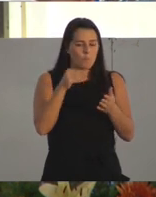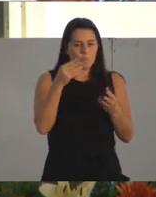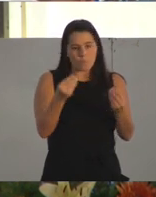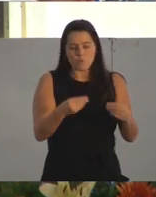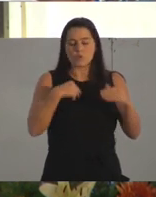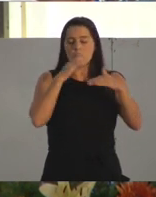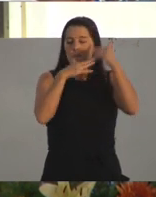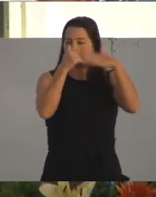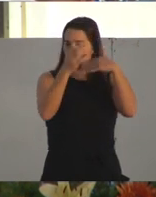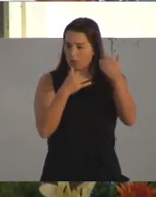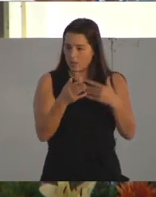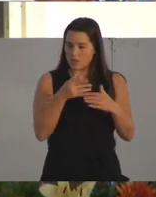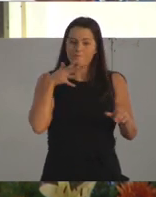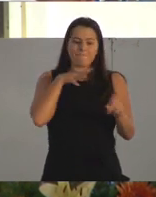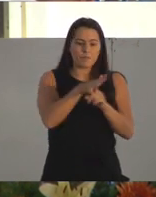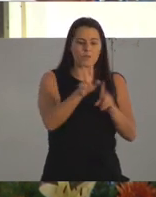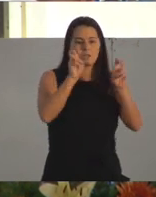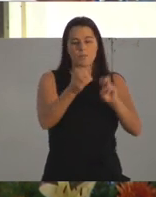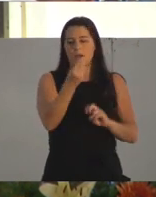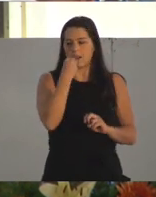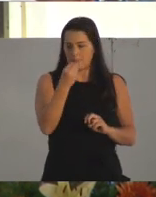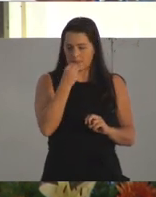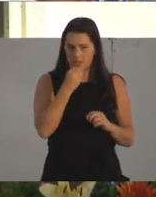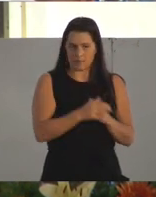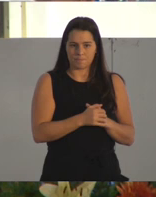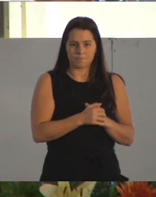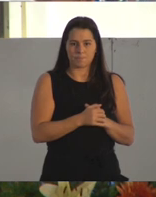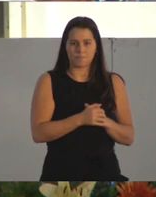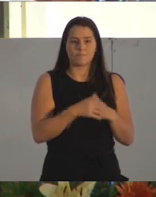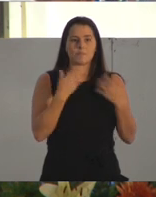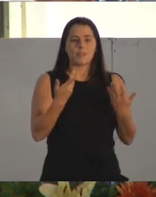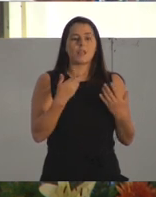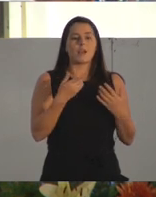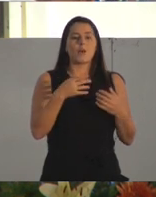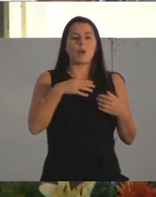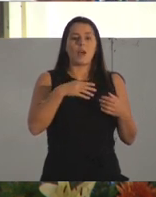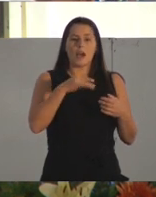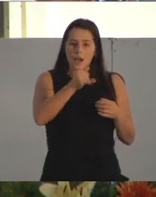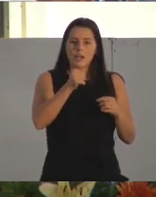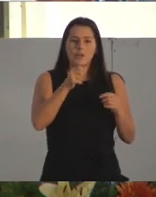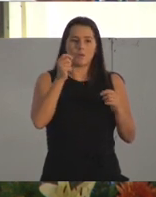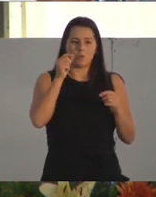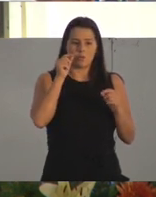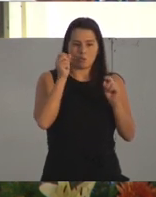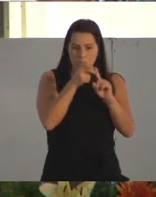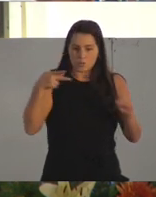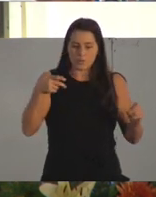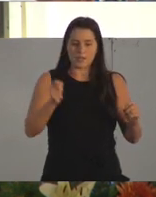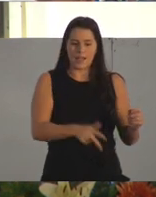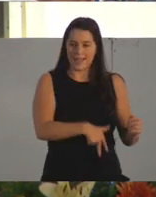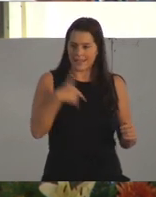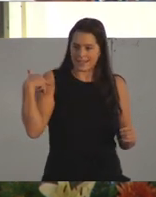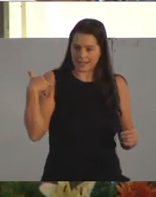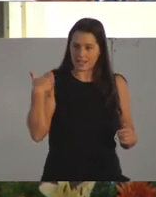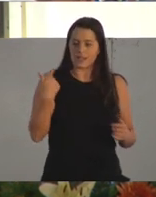alteraciones en la alimentación. Indudablemente hay una lesión cerebral que que ocasiona que, al igual que el resto de la musculatura